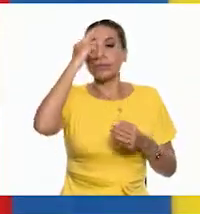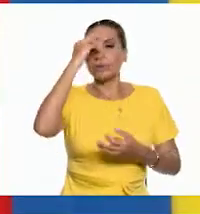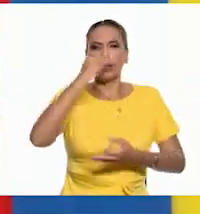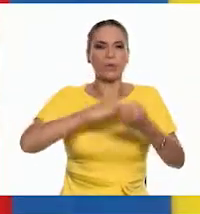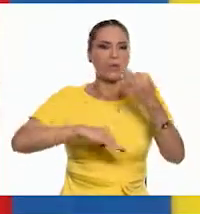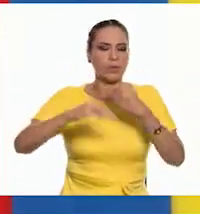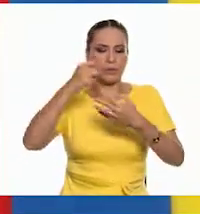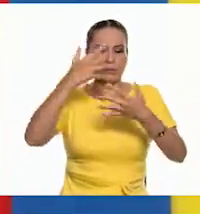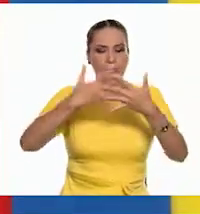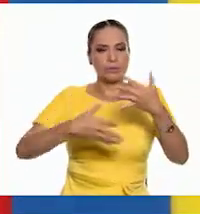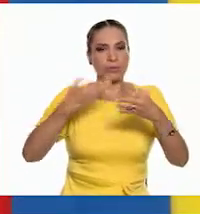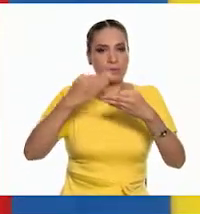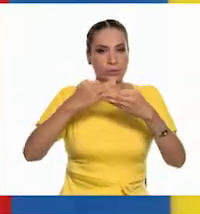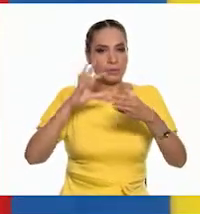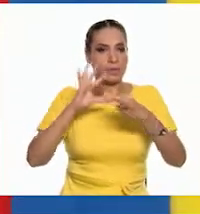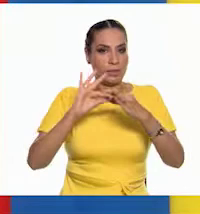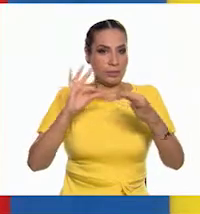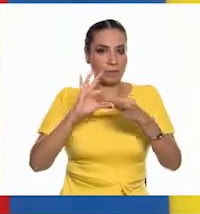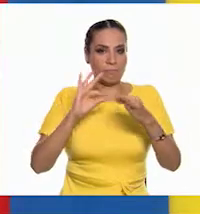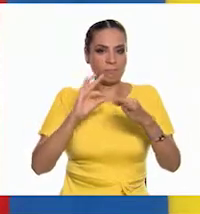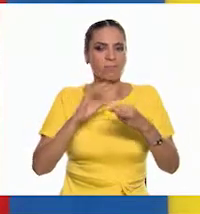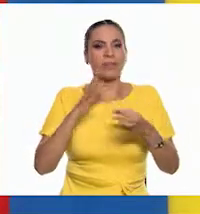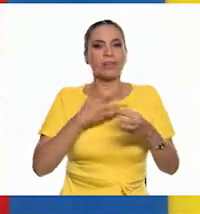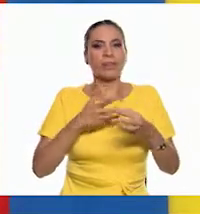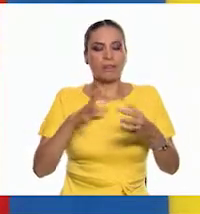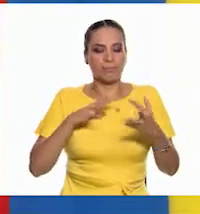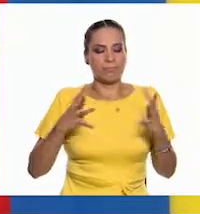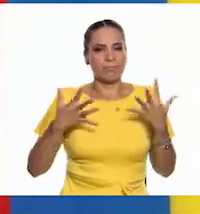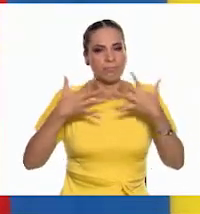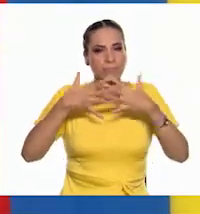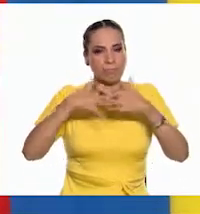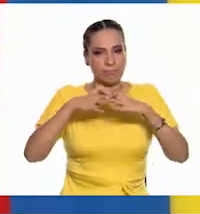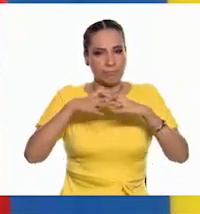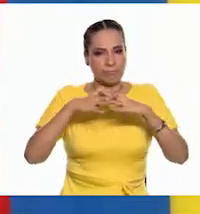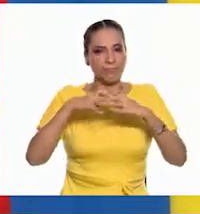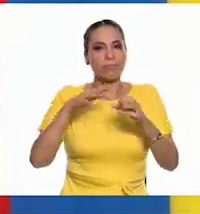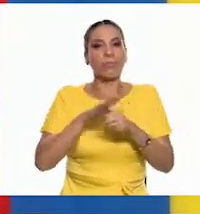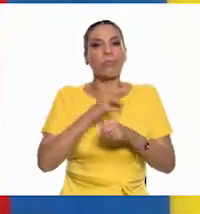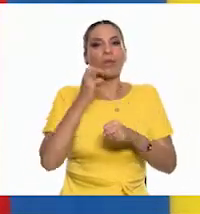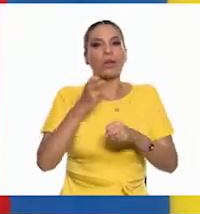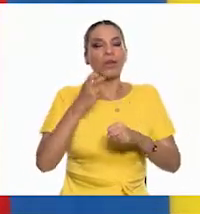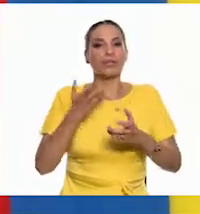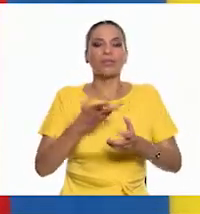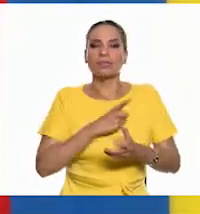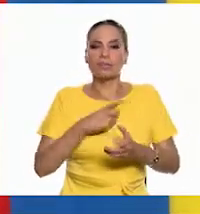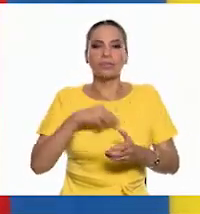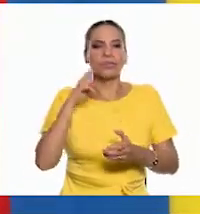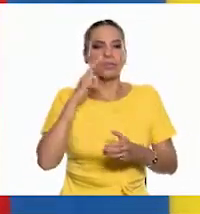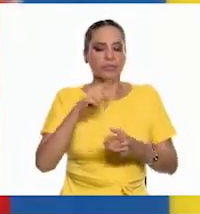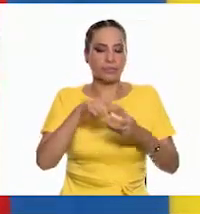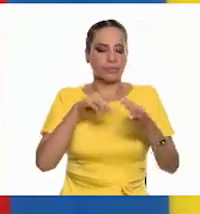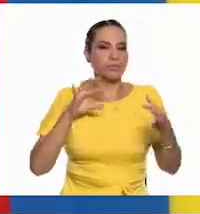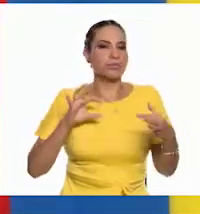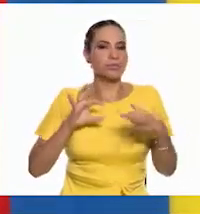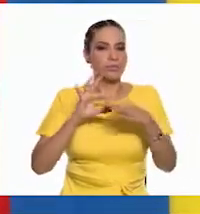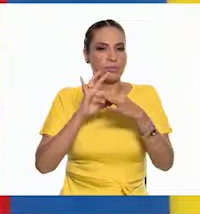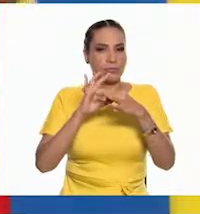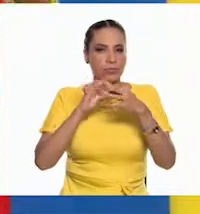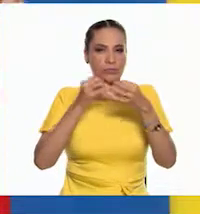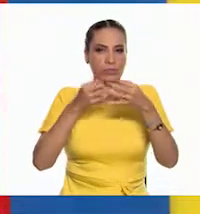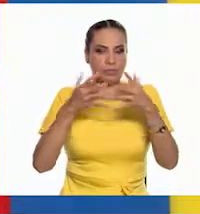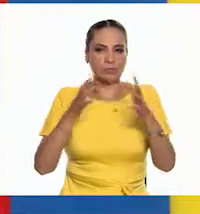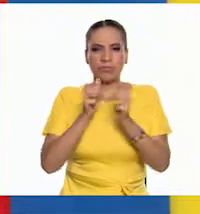todas estas causas que estamos estudiando están interrelacionadas. Por lo tanto, tienen que ver una con la otra y no